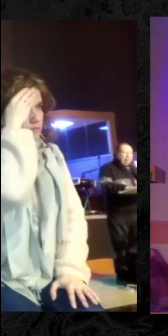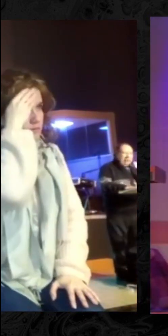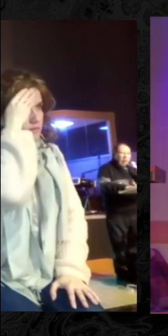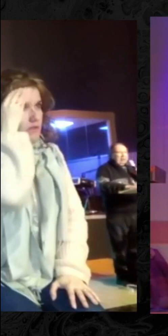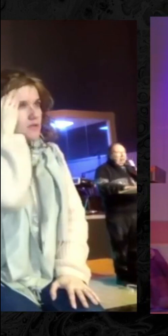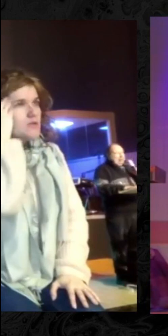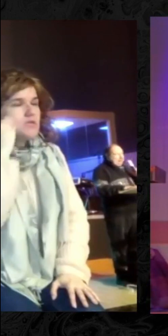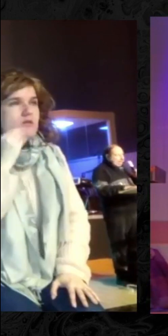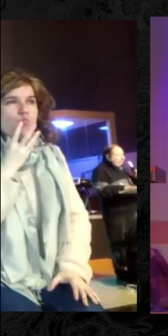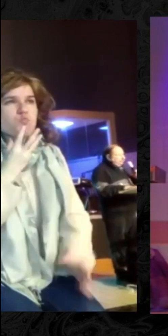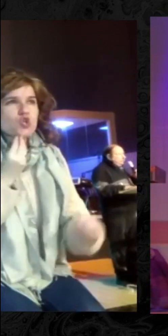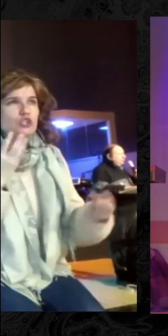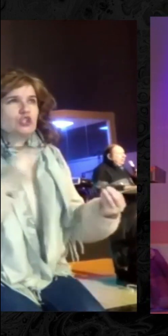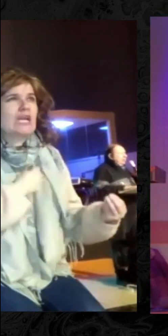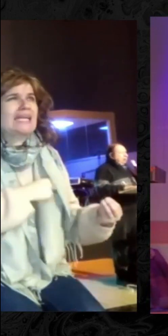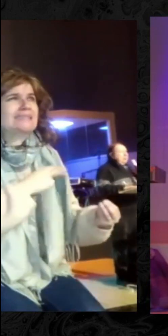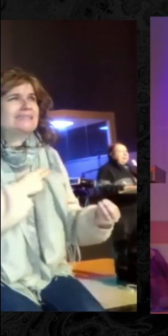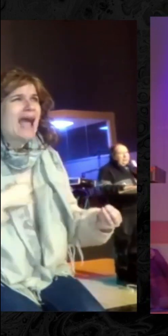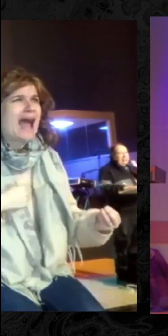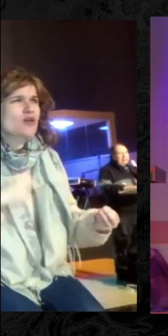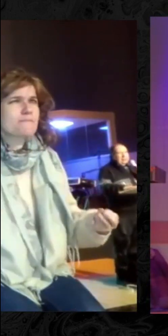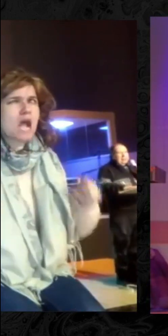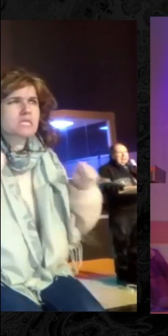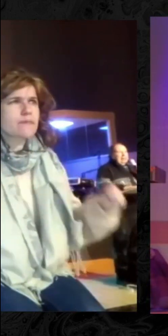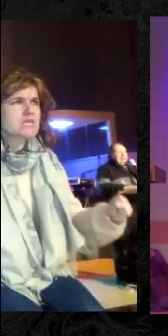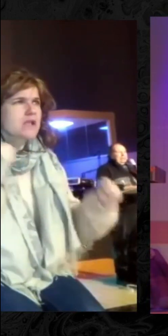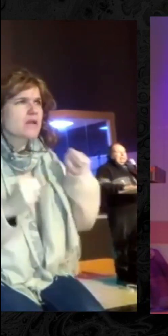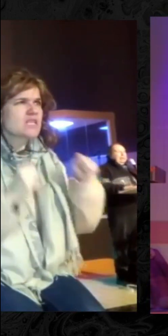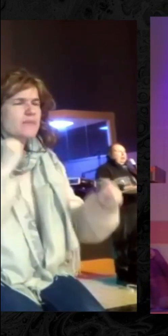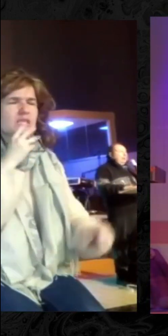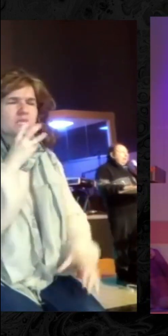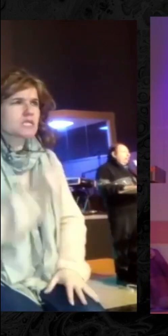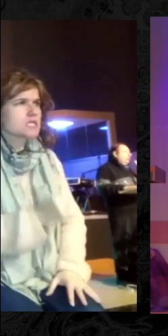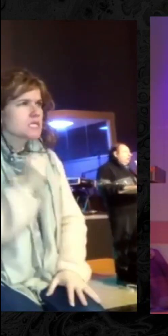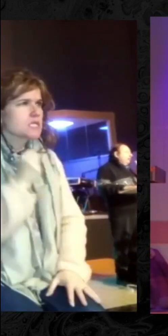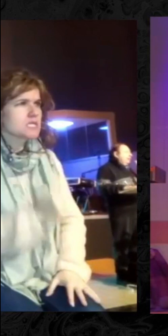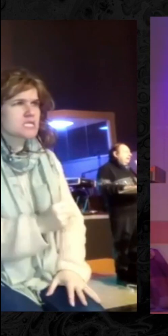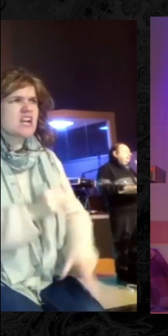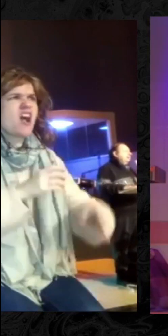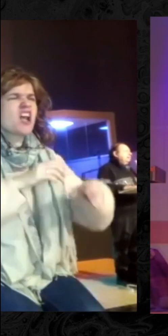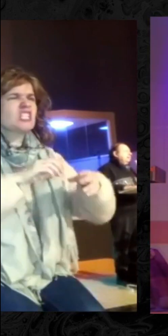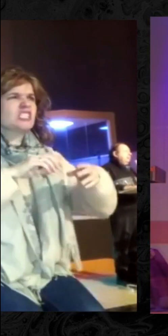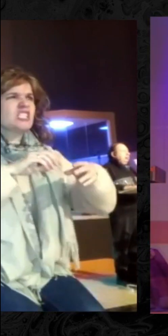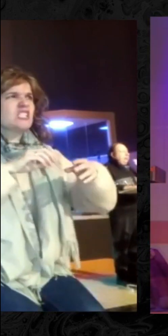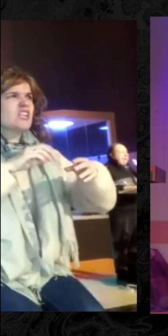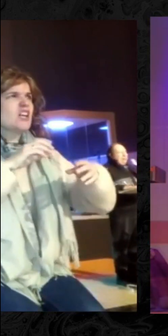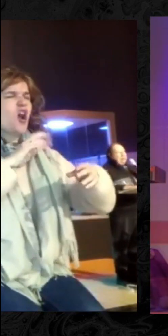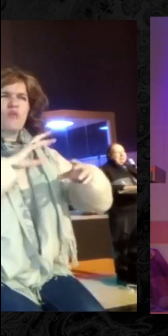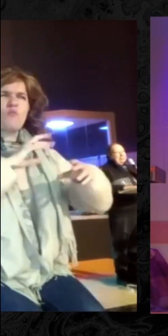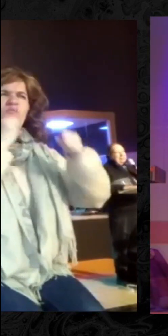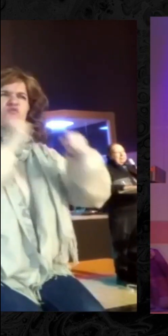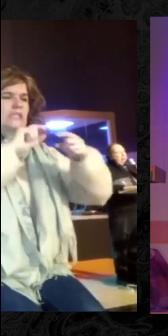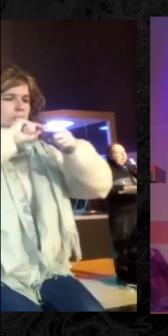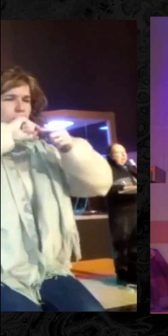a tantos quemó en la hoguera cosas tan terribles esos martirios que hacía pero en aquella época